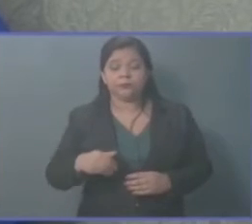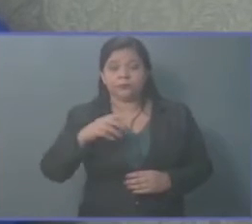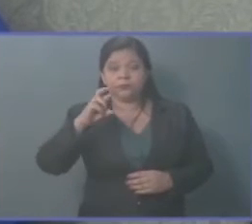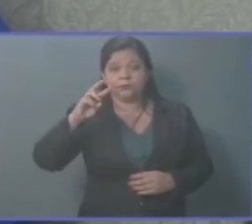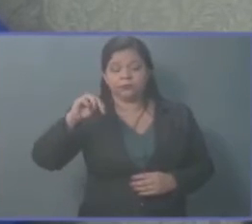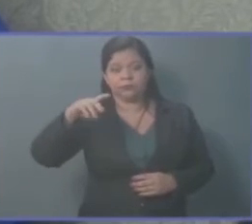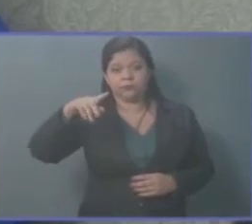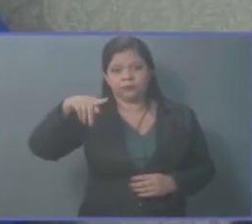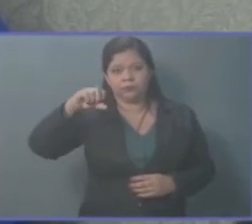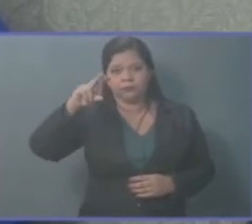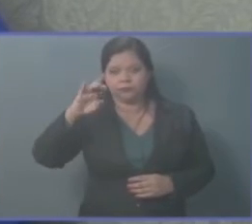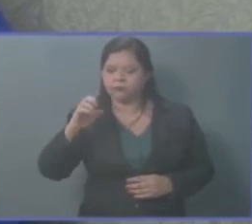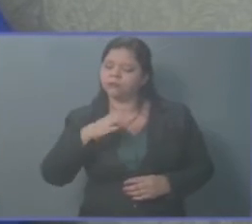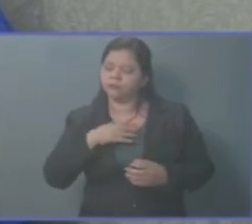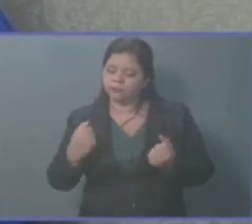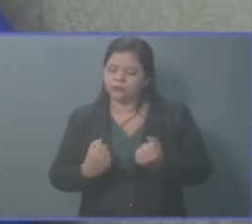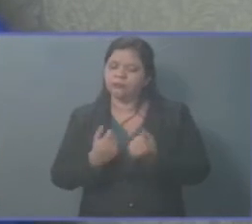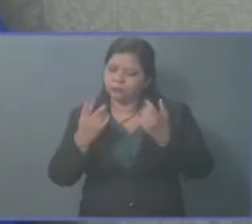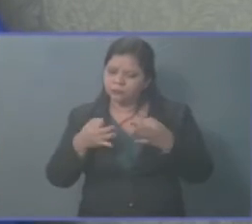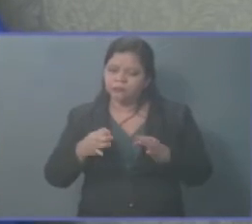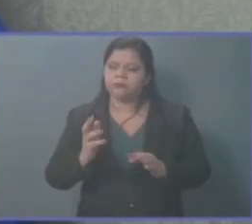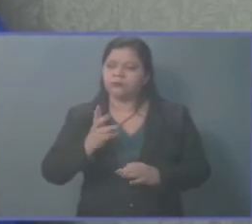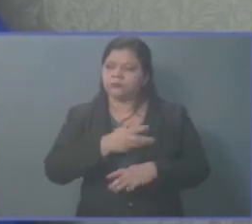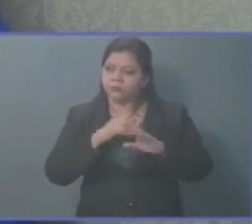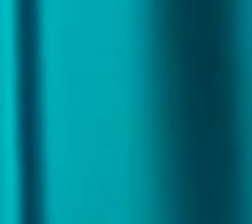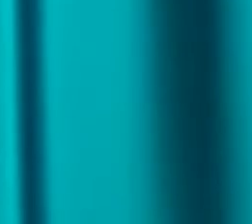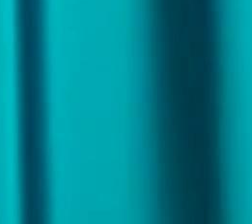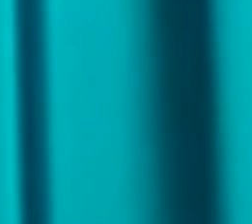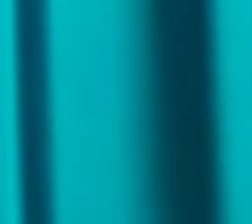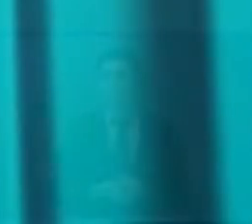Ponce, yo lo respaldo y que es una manera de que podamos hacerlo.